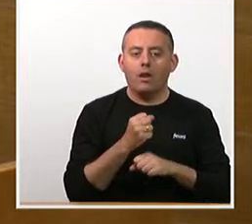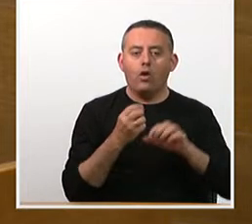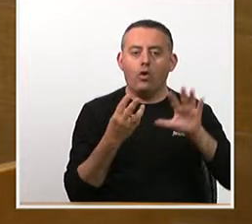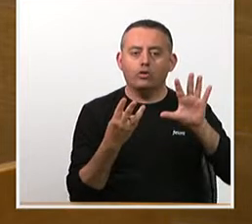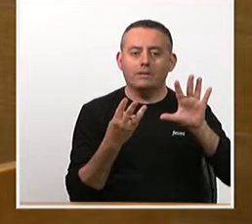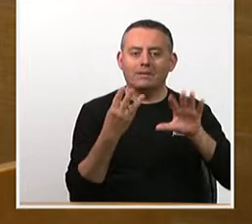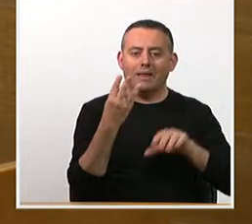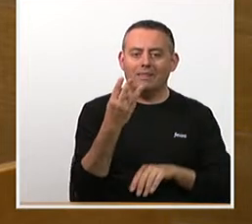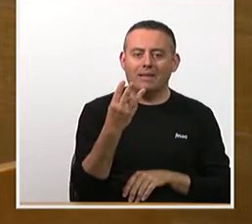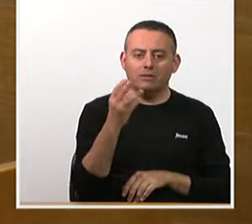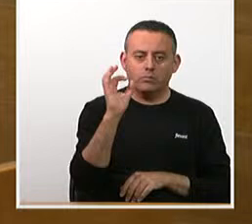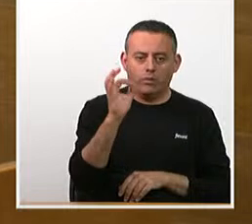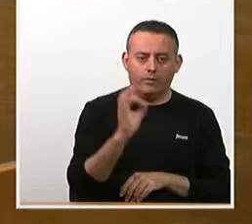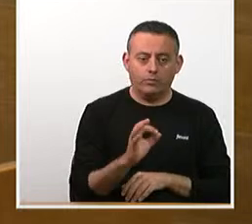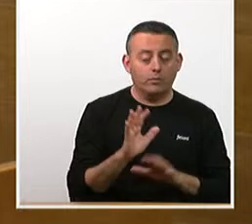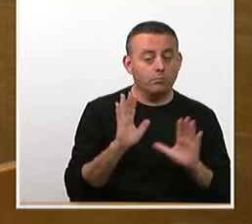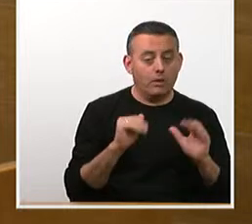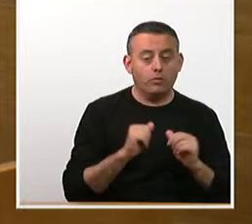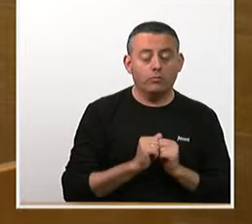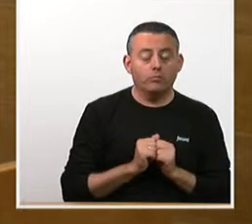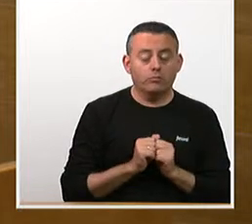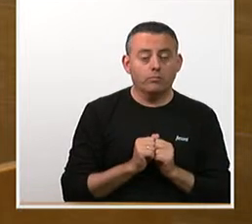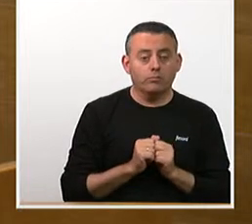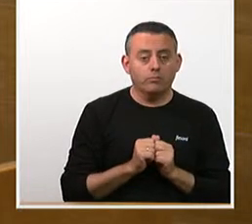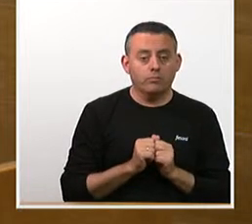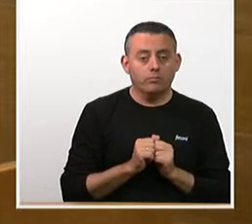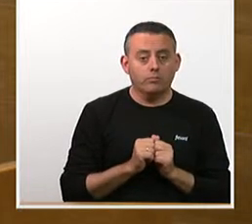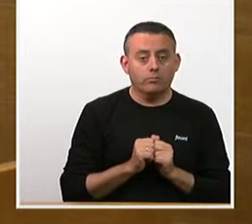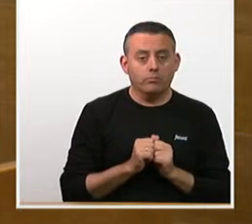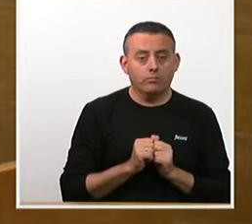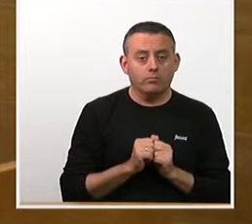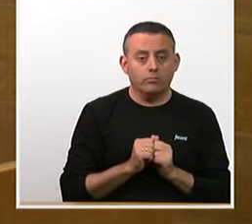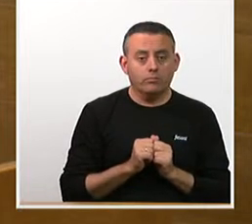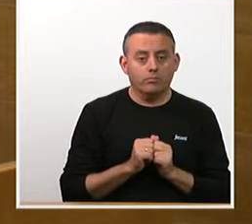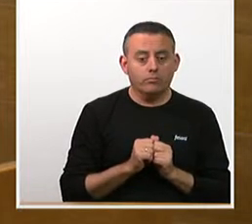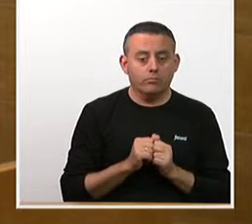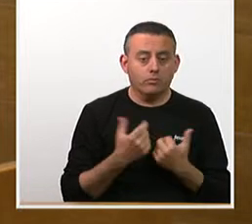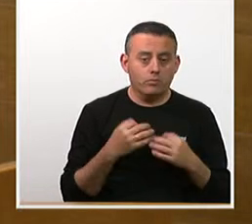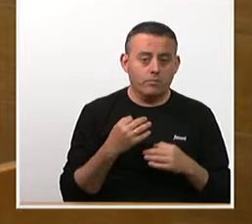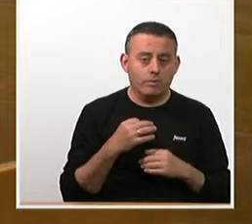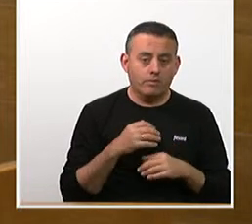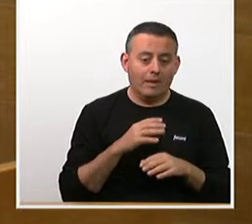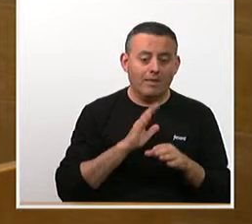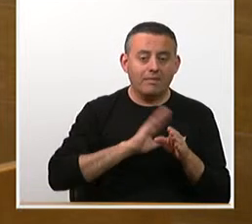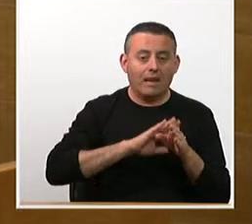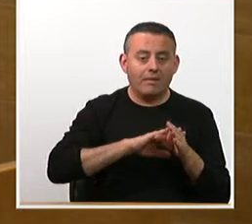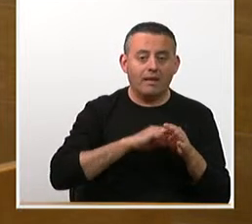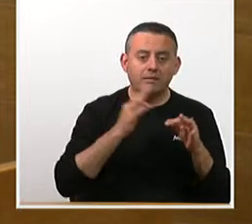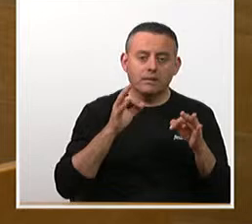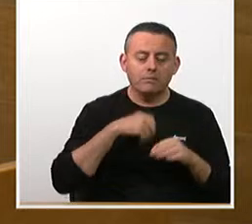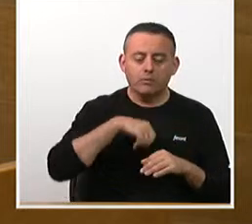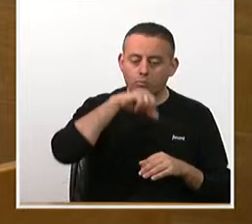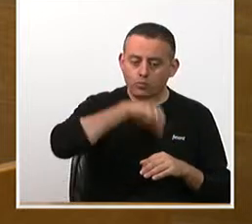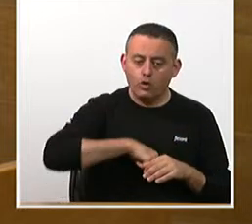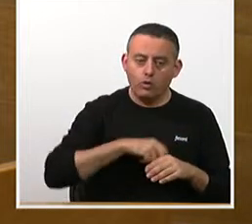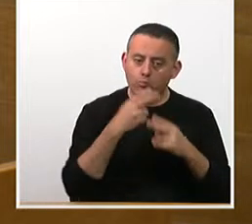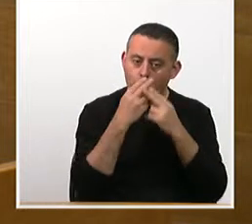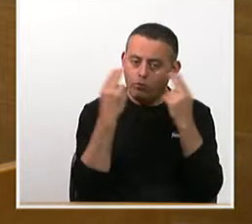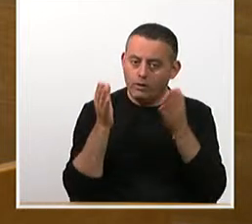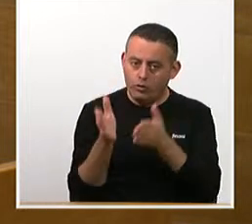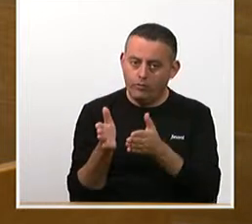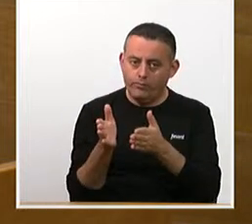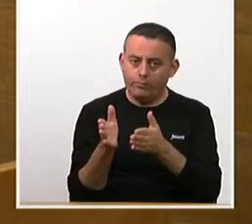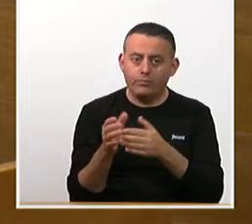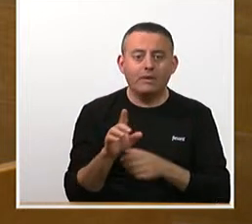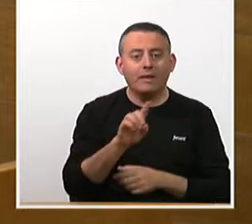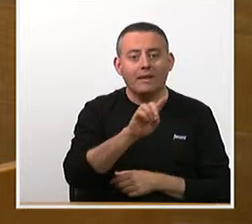8% en cambio H por aquello de la querencia a lo público que tiene la izquierda destinaron 13 a